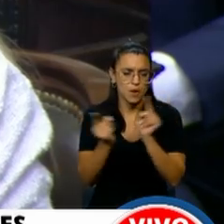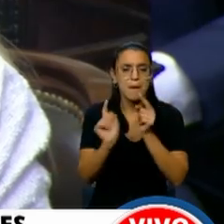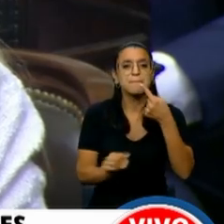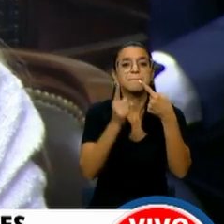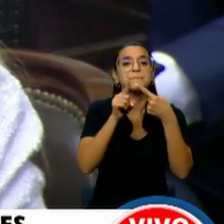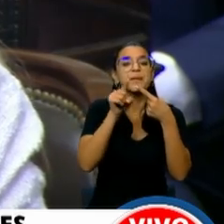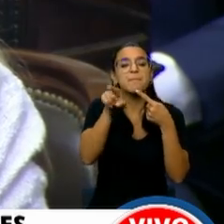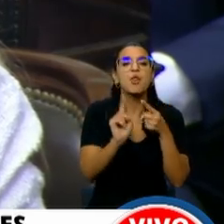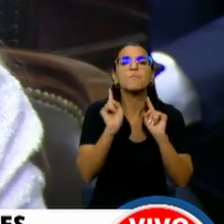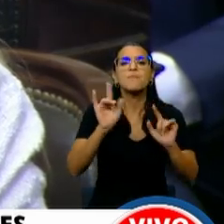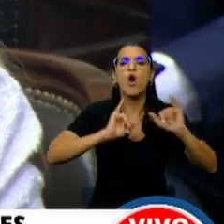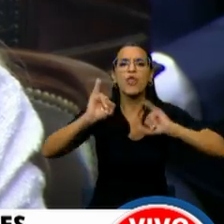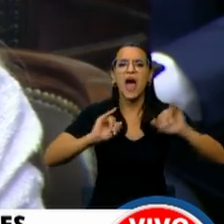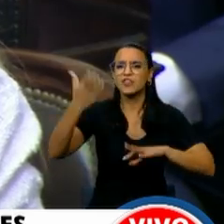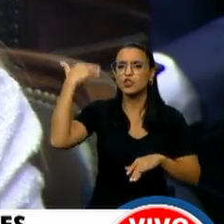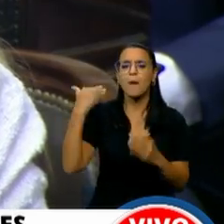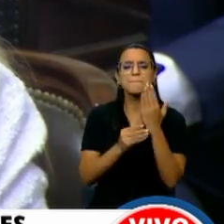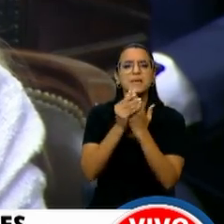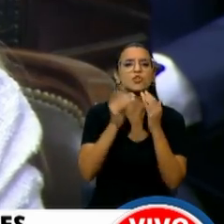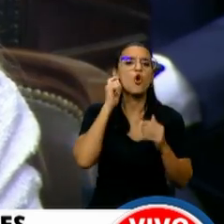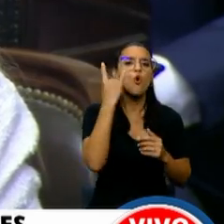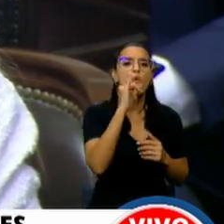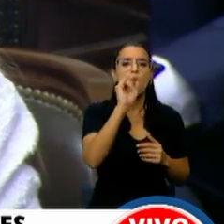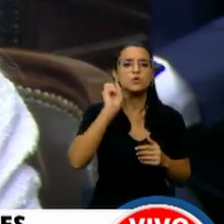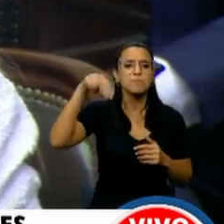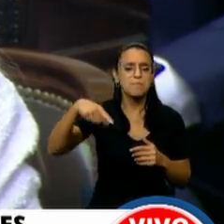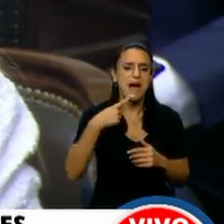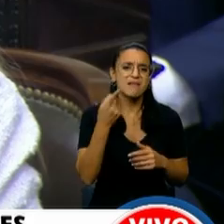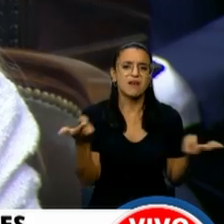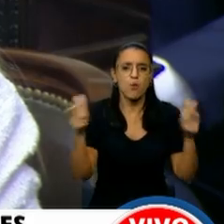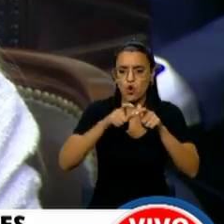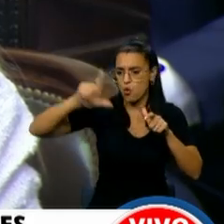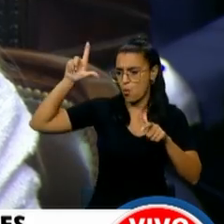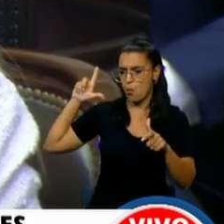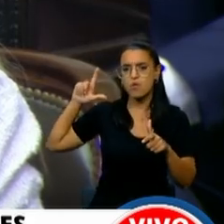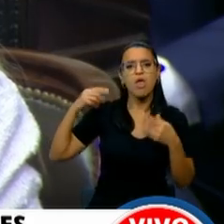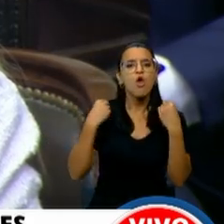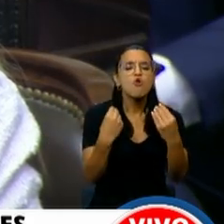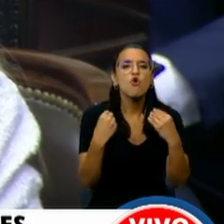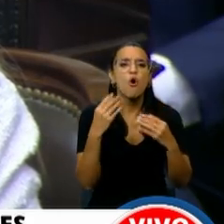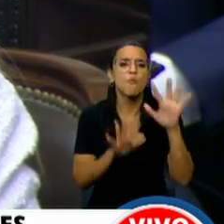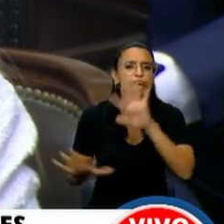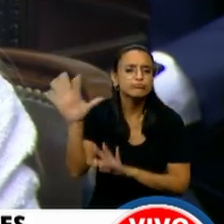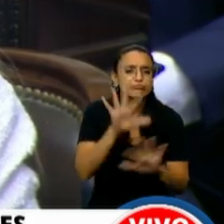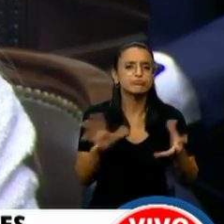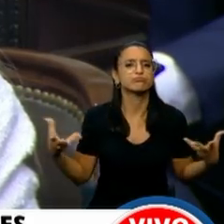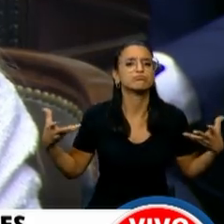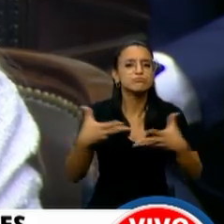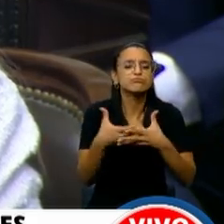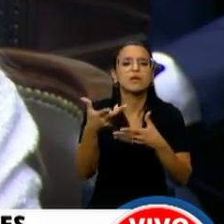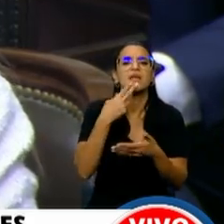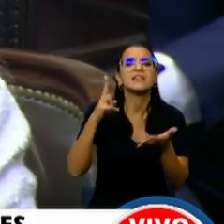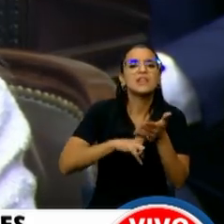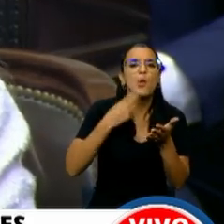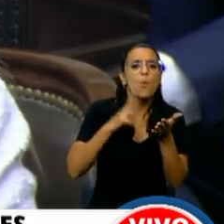primero es tomando los datos que dejó el ministro omar en la reunión del lunes sobre el cómo está conformada la estructura tributaria